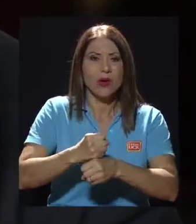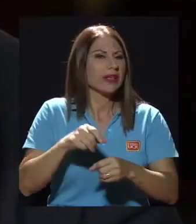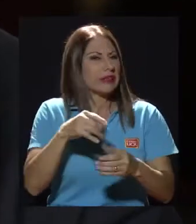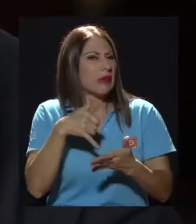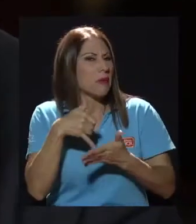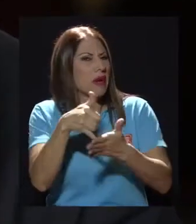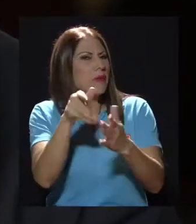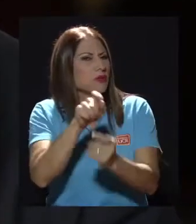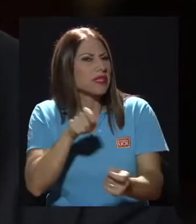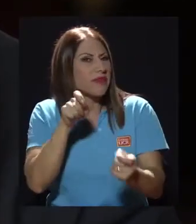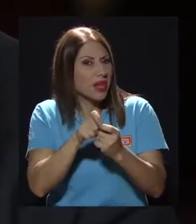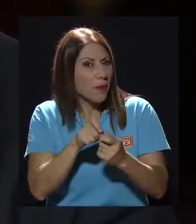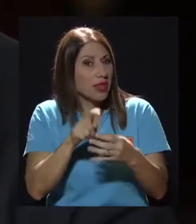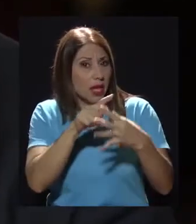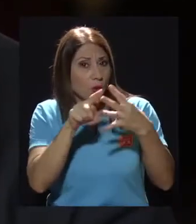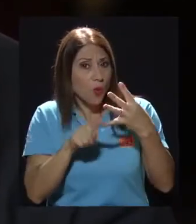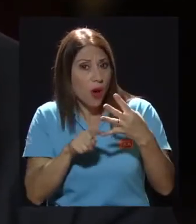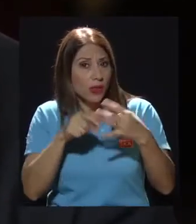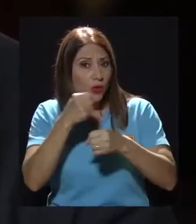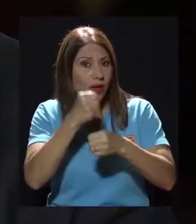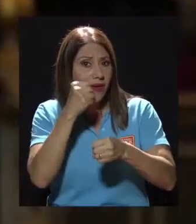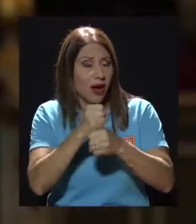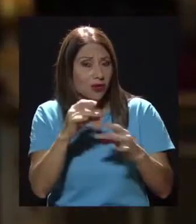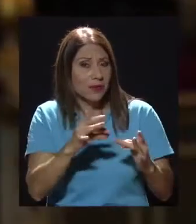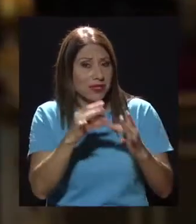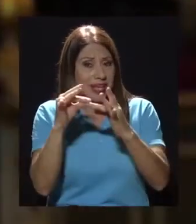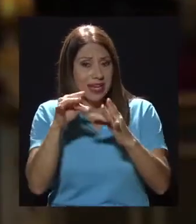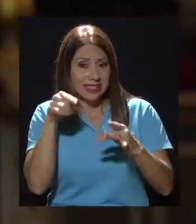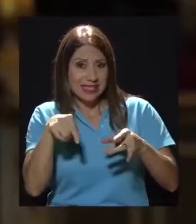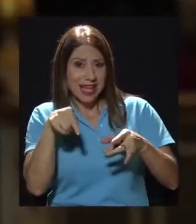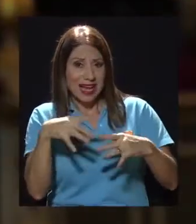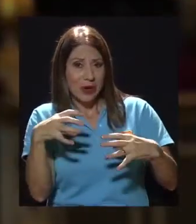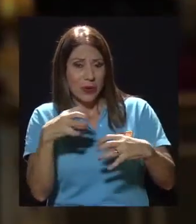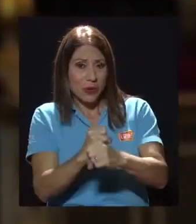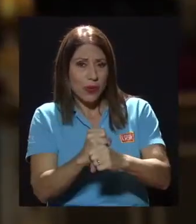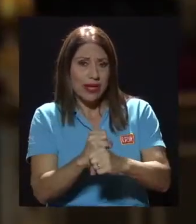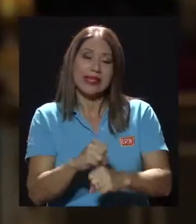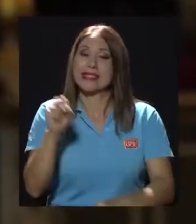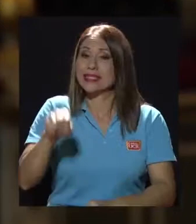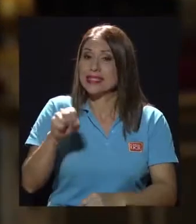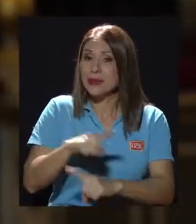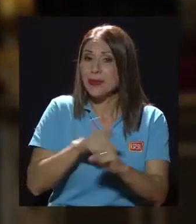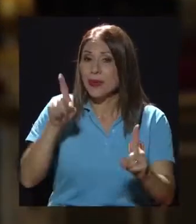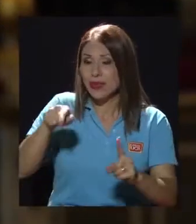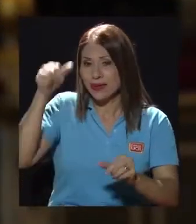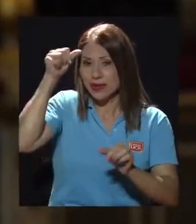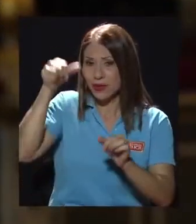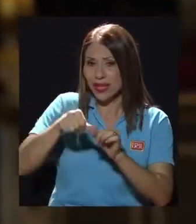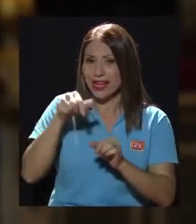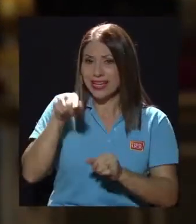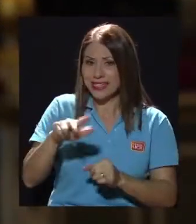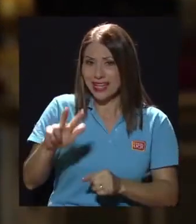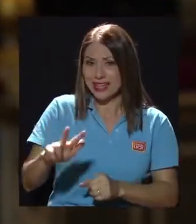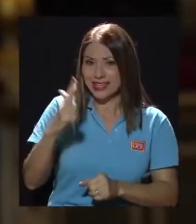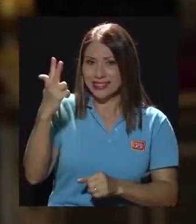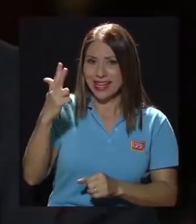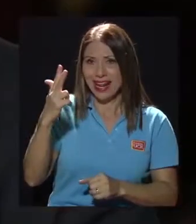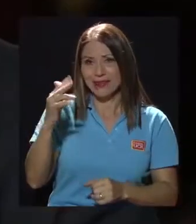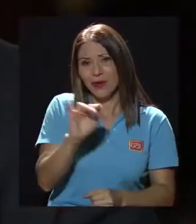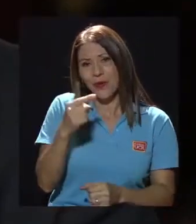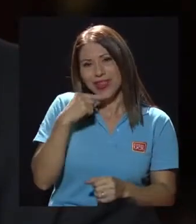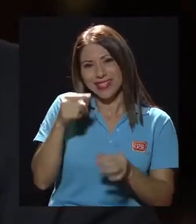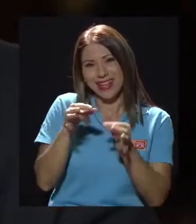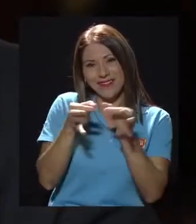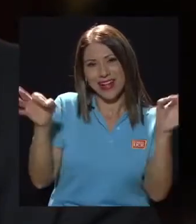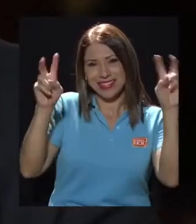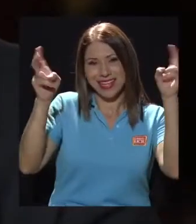ganan 4 trabajos especiales que están aquí sistematizados. Pero hay que acordarse que esta es la tercera, como decíamos, la tercera la vencida.